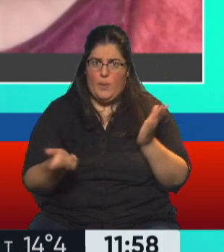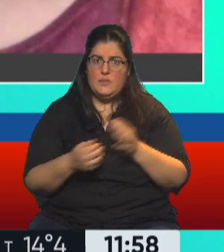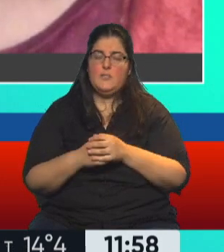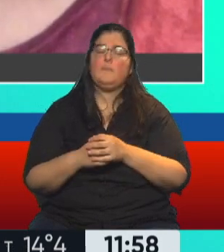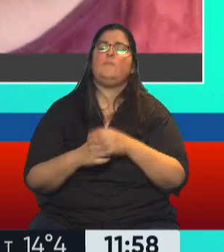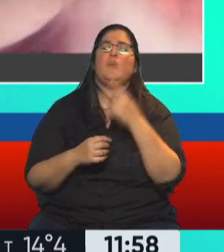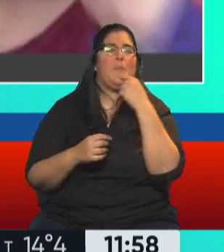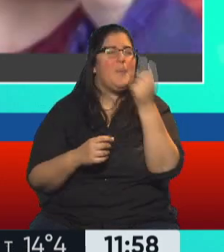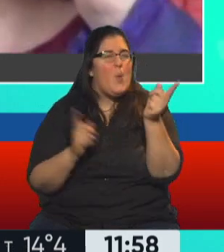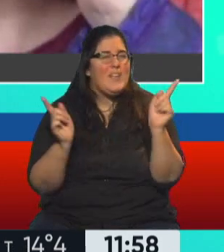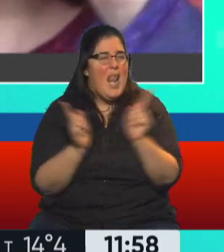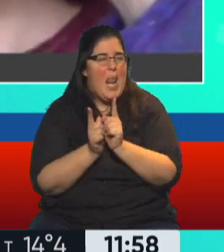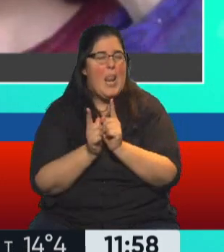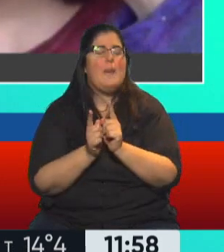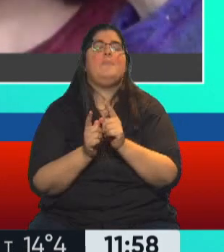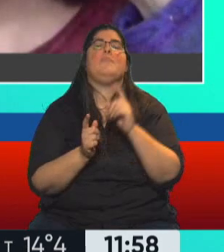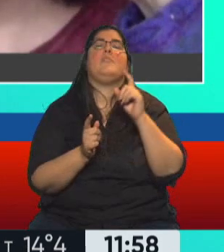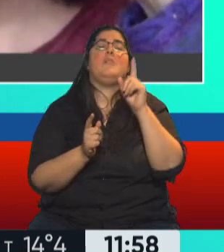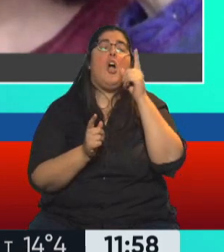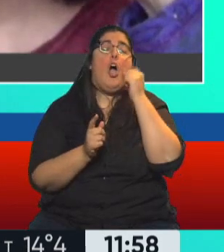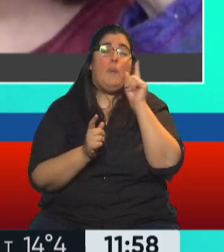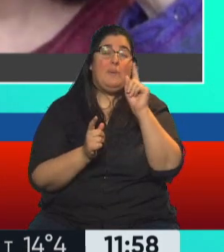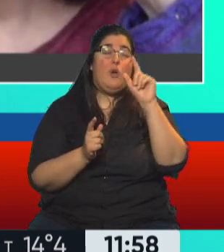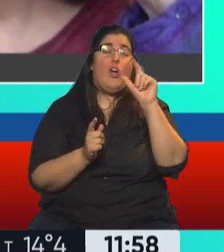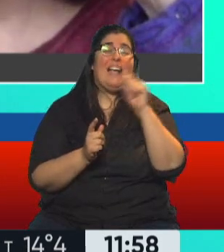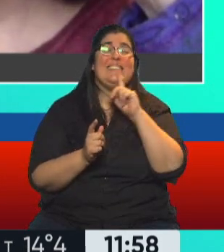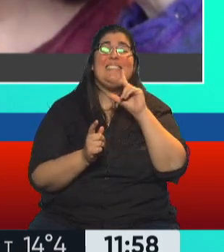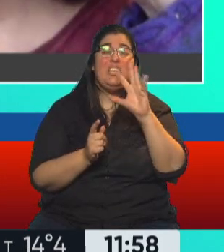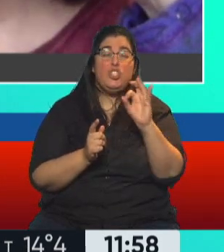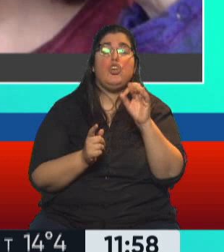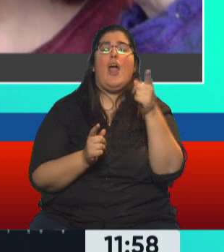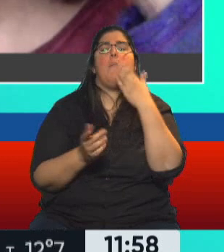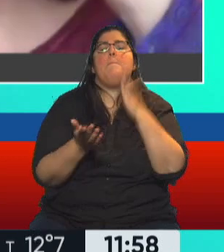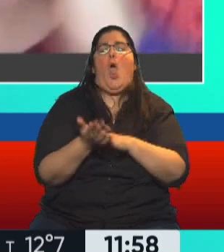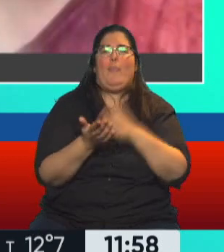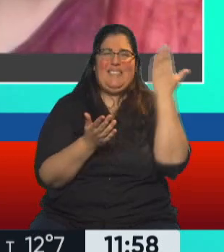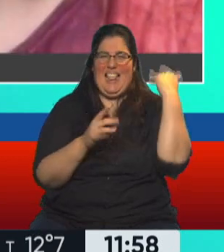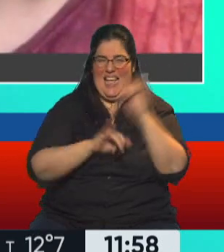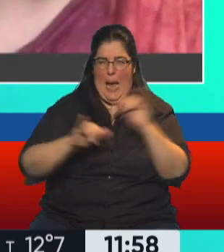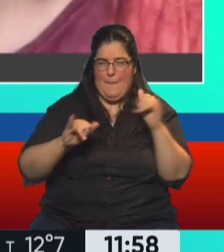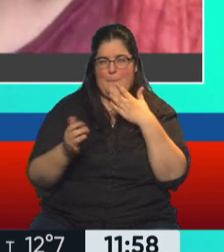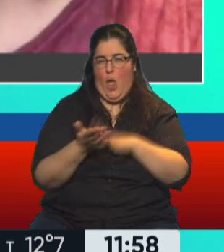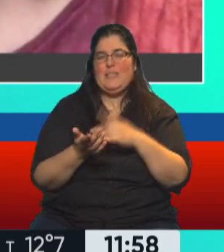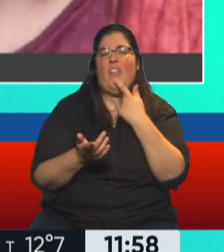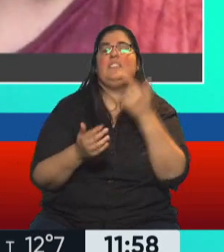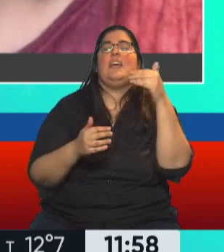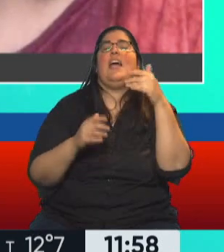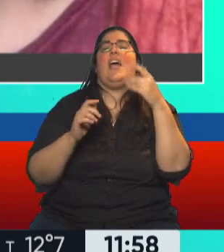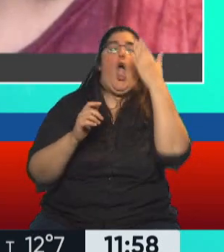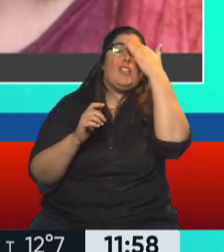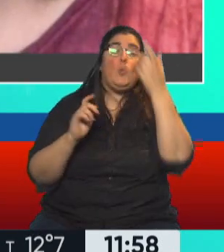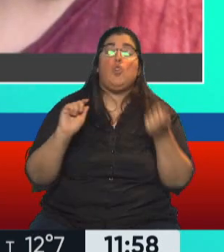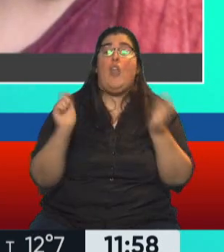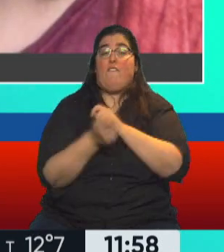cortita. Una de las promesas de campaña de Castillo fue una reforma de la Constitución. Sabemos que hay algunos obstáculos institucionales para que esto se lleve a